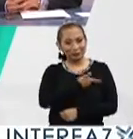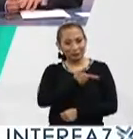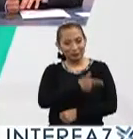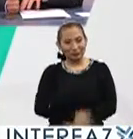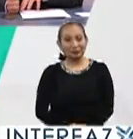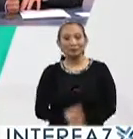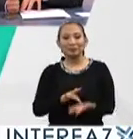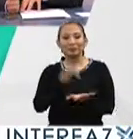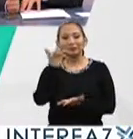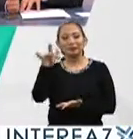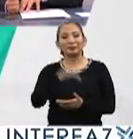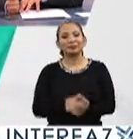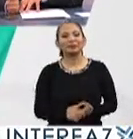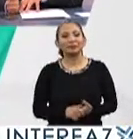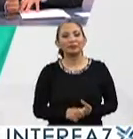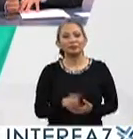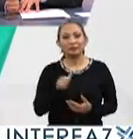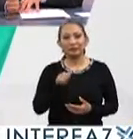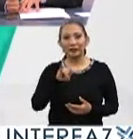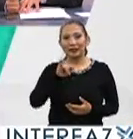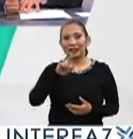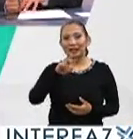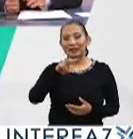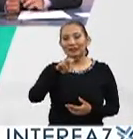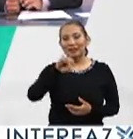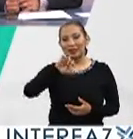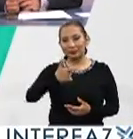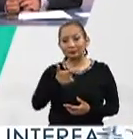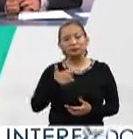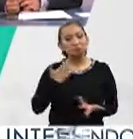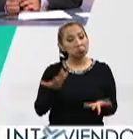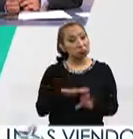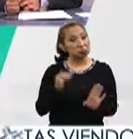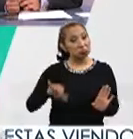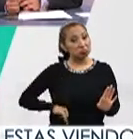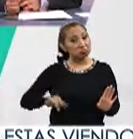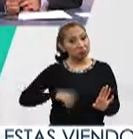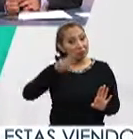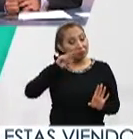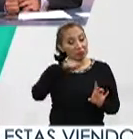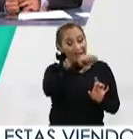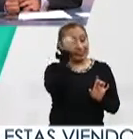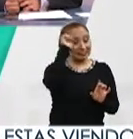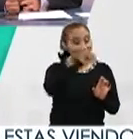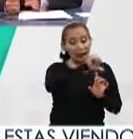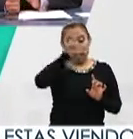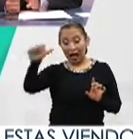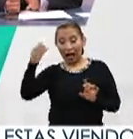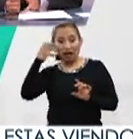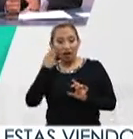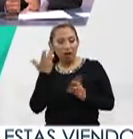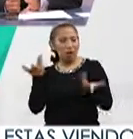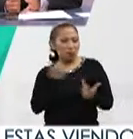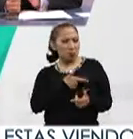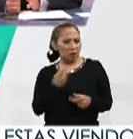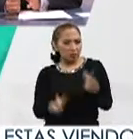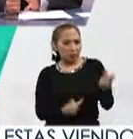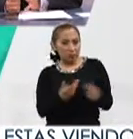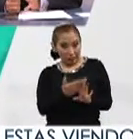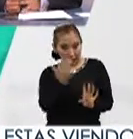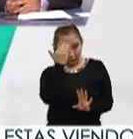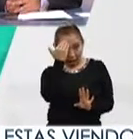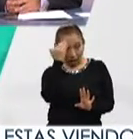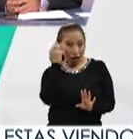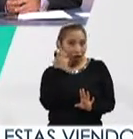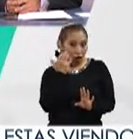placer. Gracias, Irving. Pues interesante haberte desplazado de Sinaloa a Nuevo León. Nada más me gustaría preguntarte antes, ¿ya